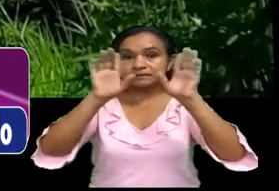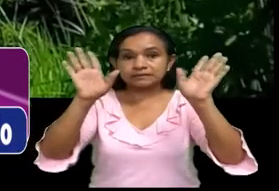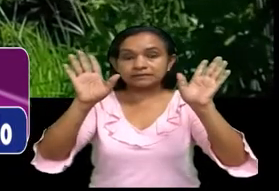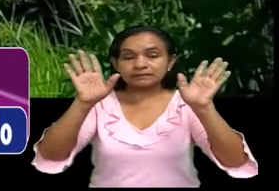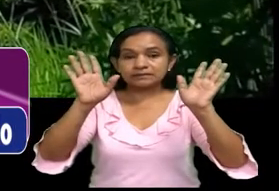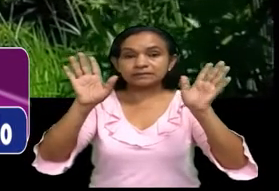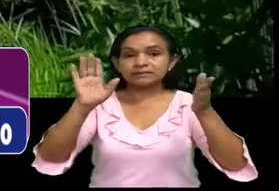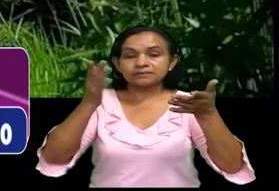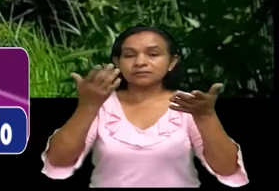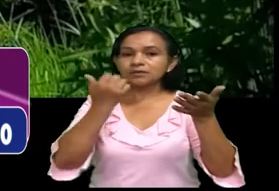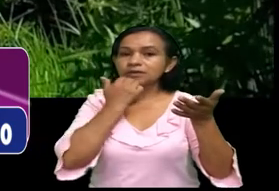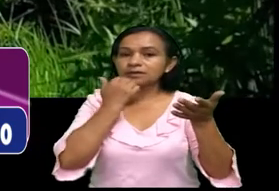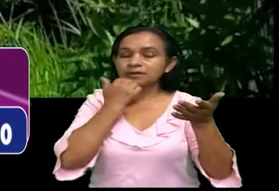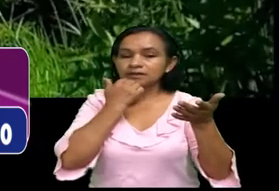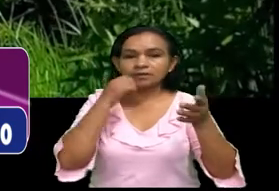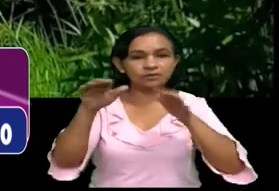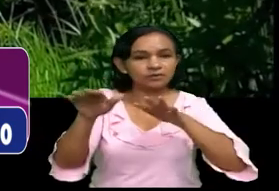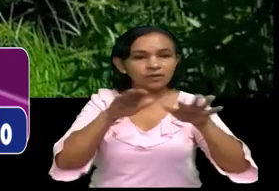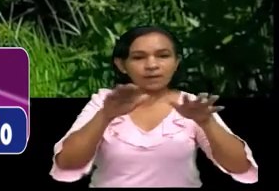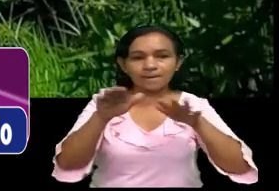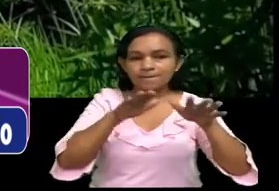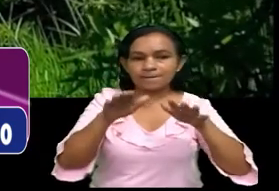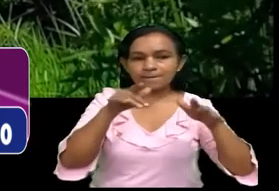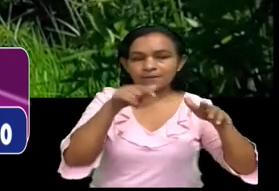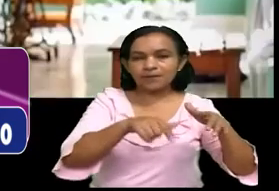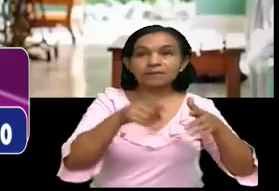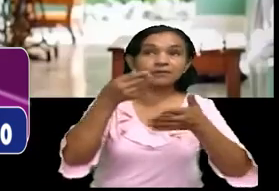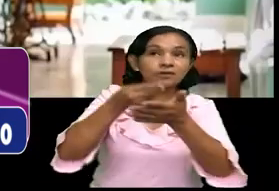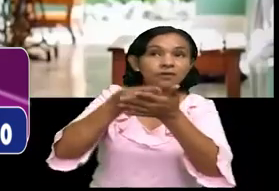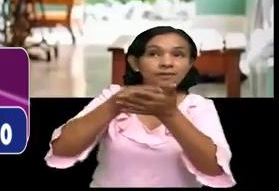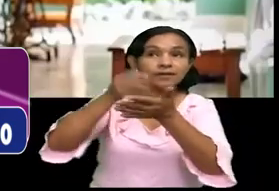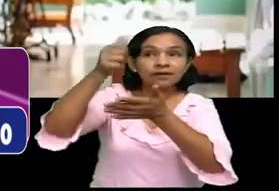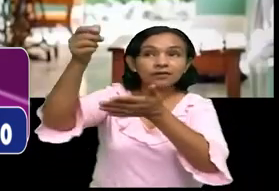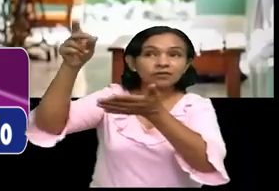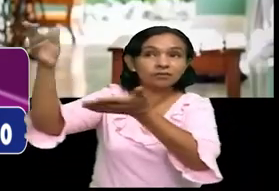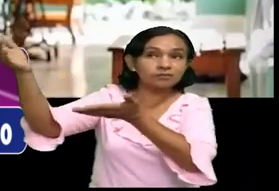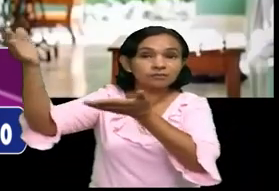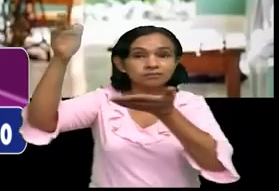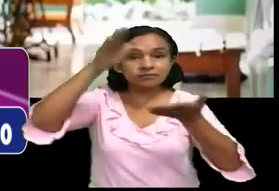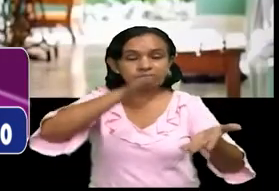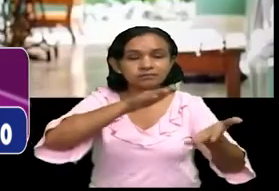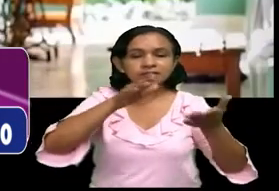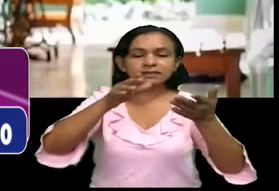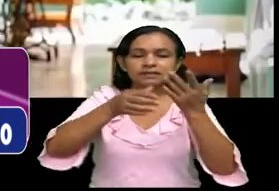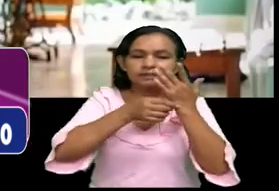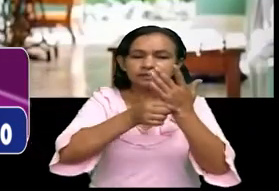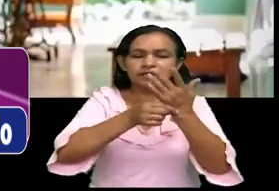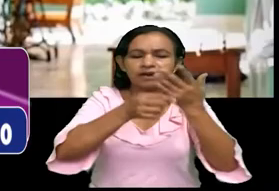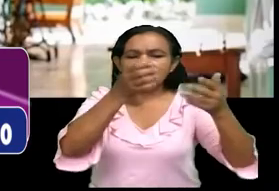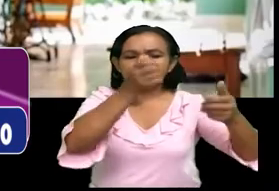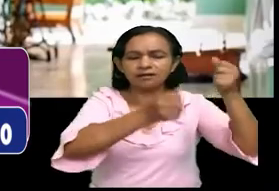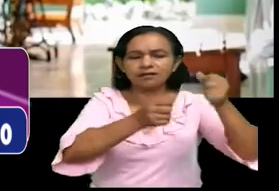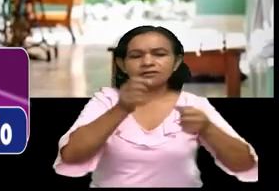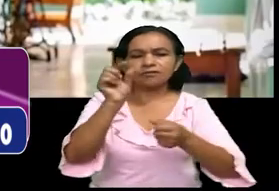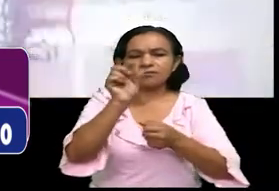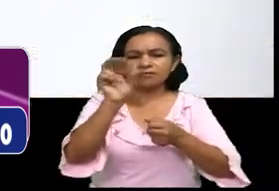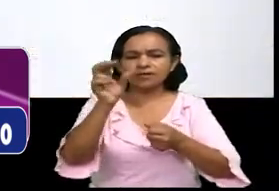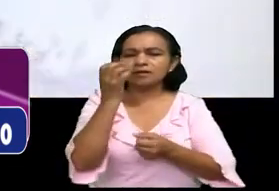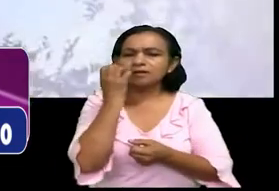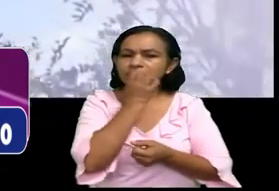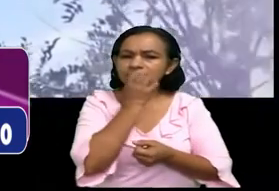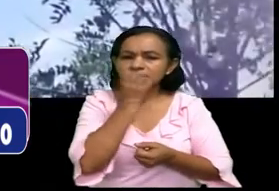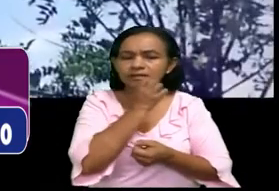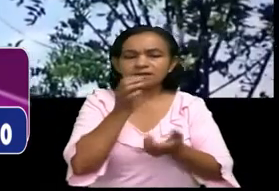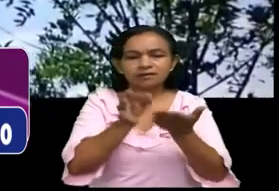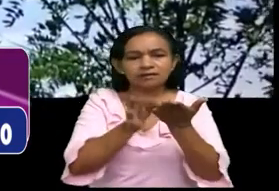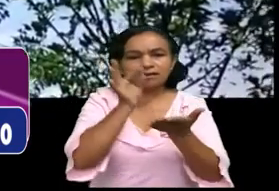definido como un error si nosotros todavía tenemos que importar arroz. Pero carne, leche, frijoles, maíz,